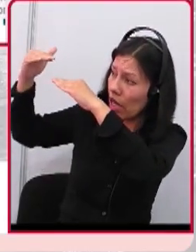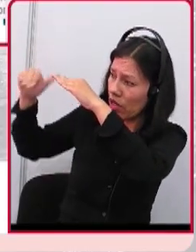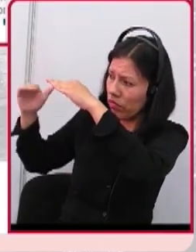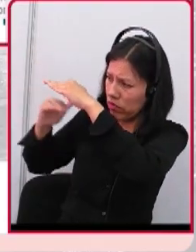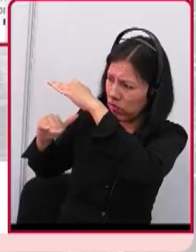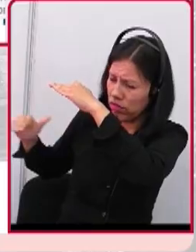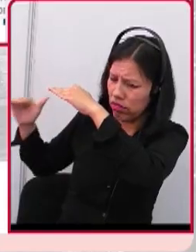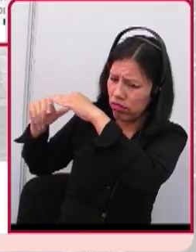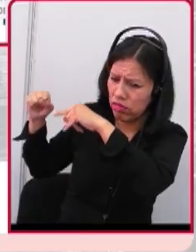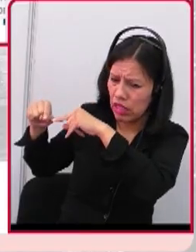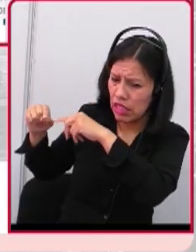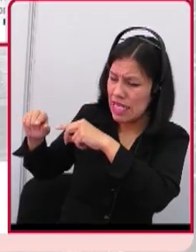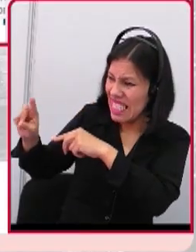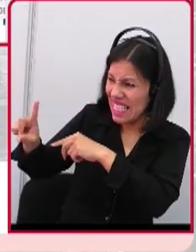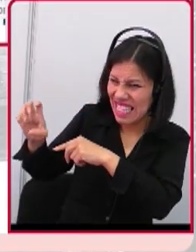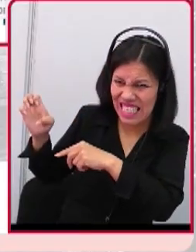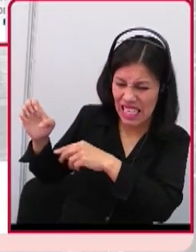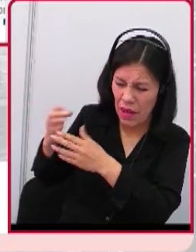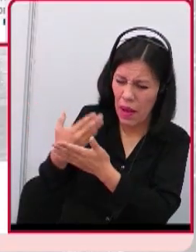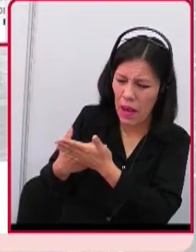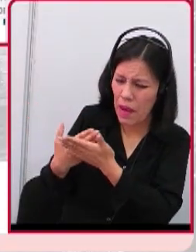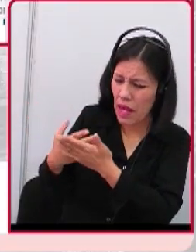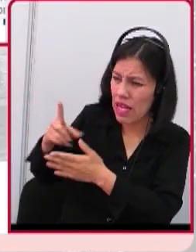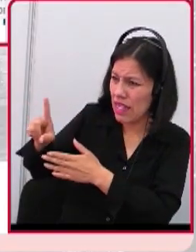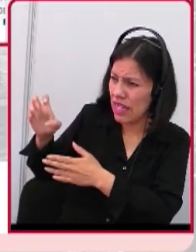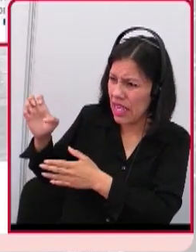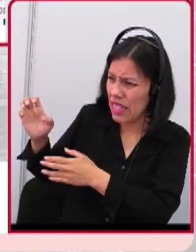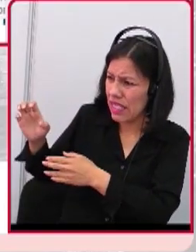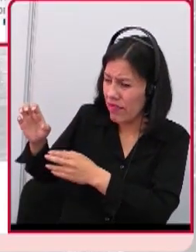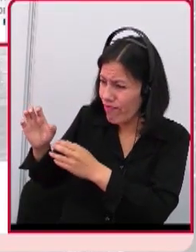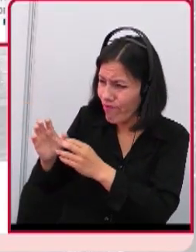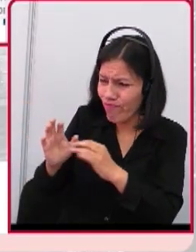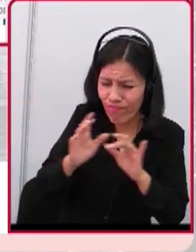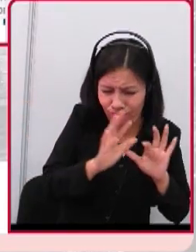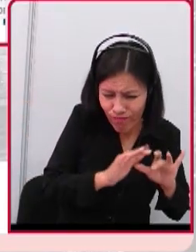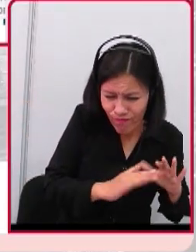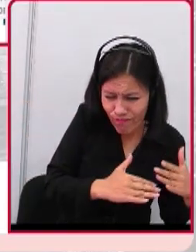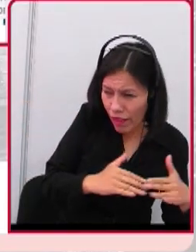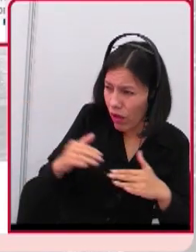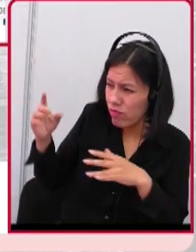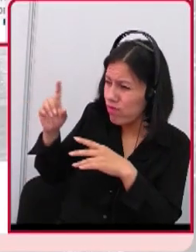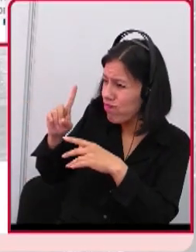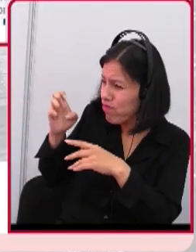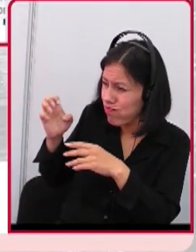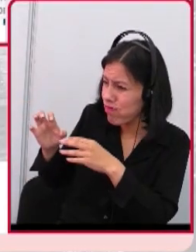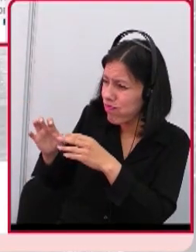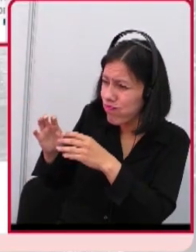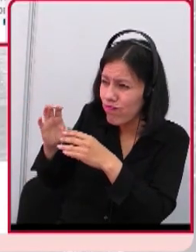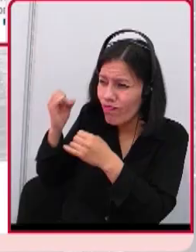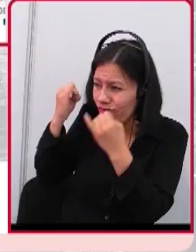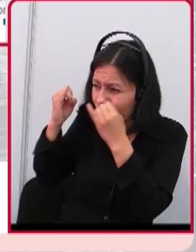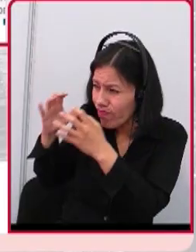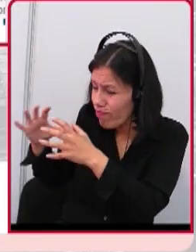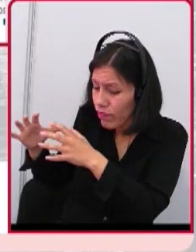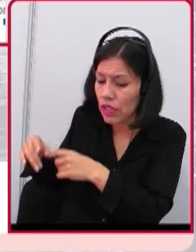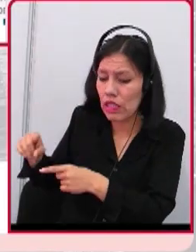100 simulaciones. Tengo aquí el Ordinary Kriging, que es el modelo de estimación, y tengo aquí el